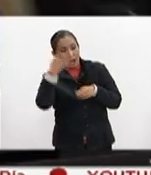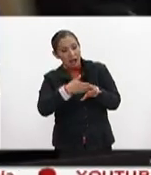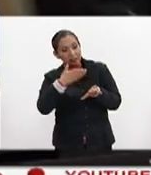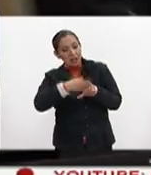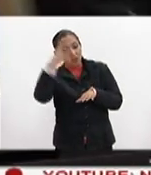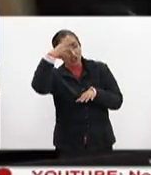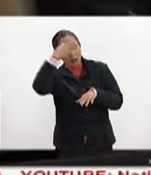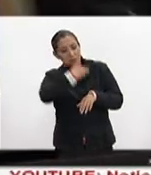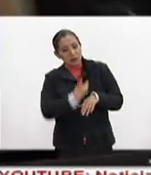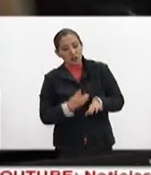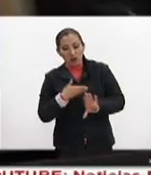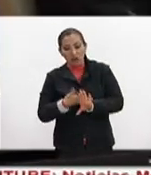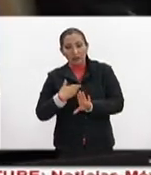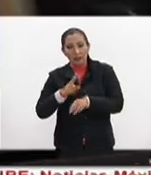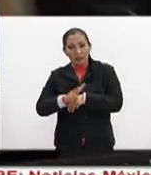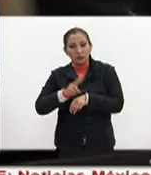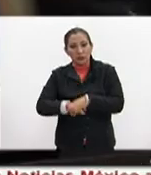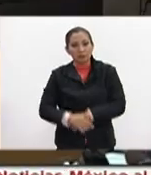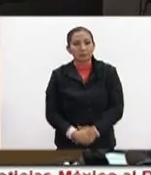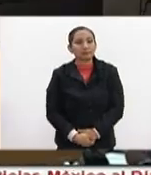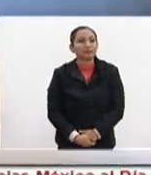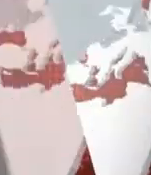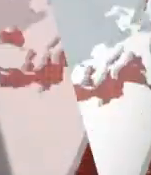de Donald Trump contra Caracas.